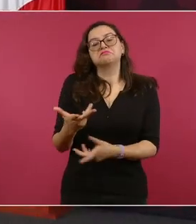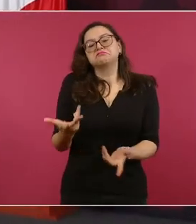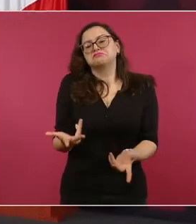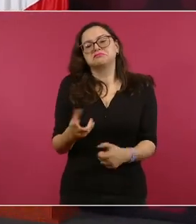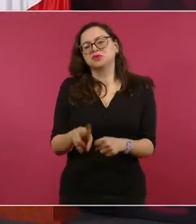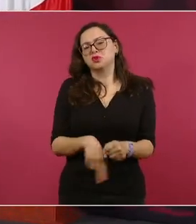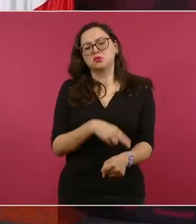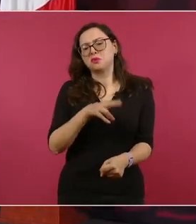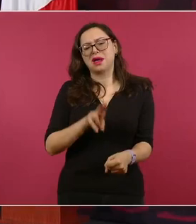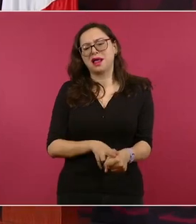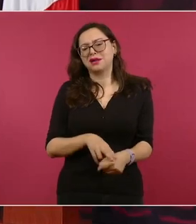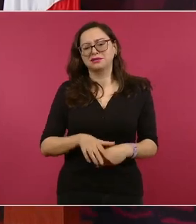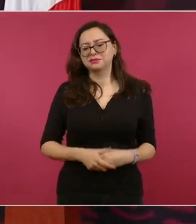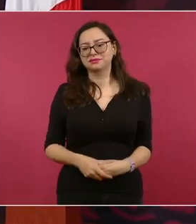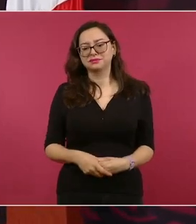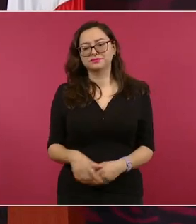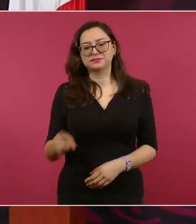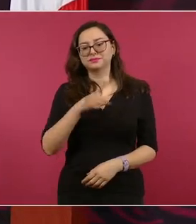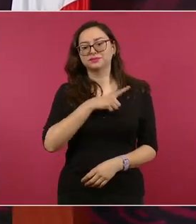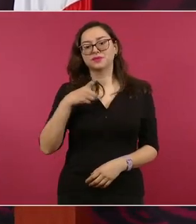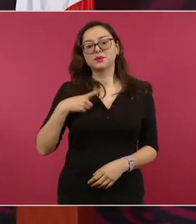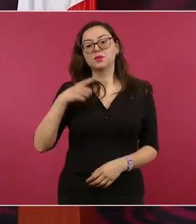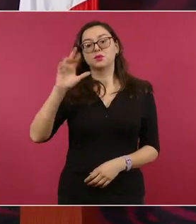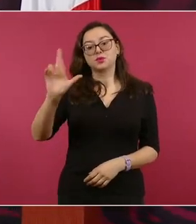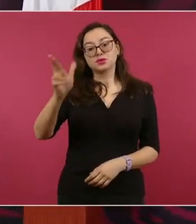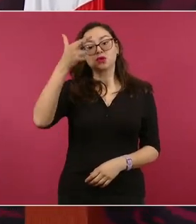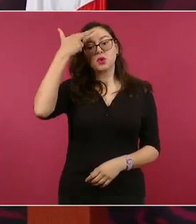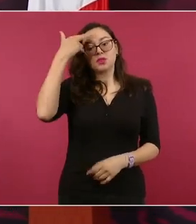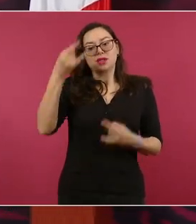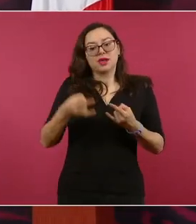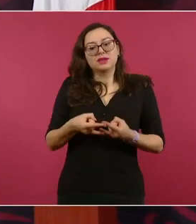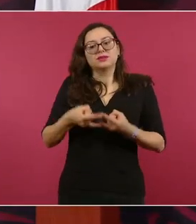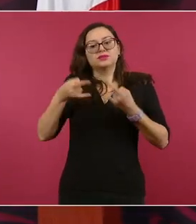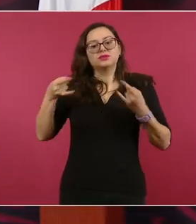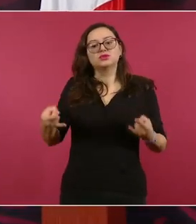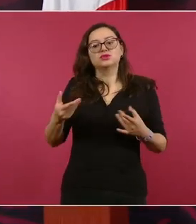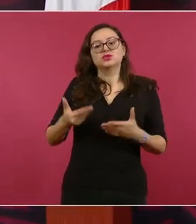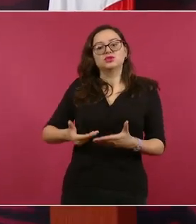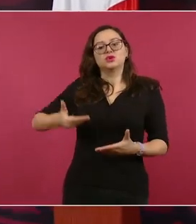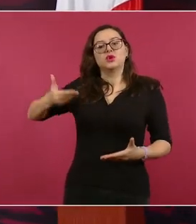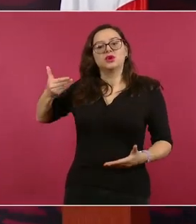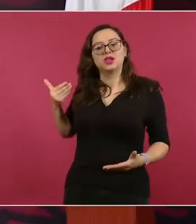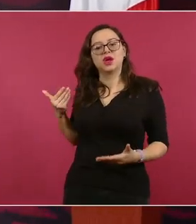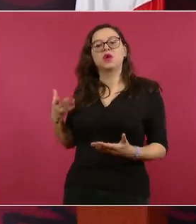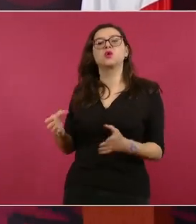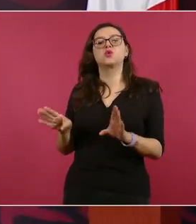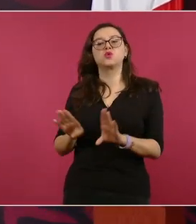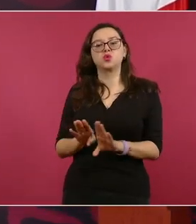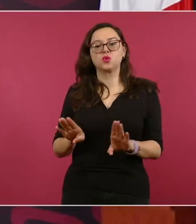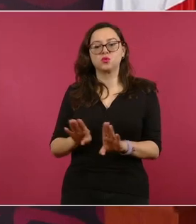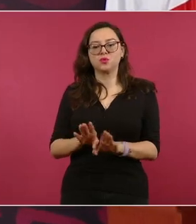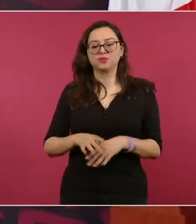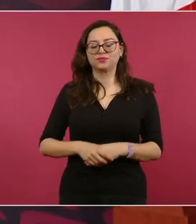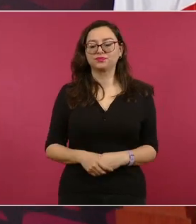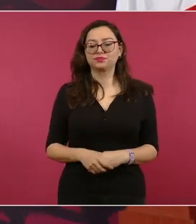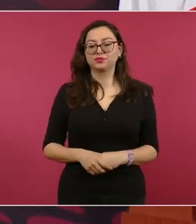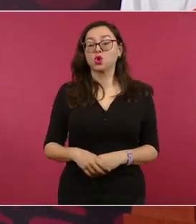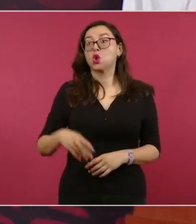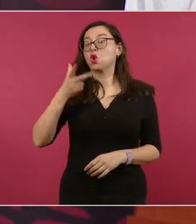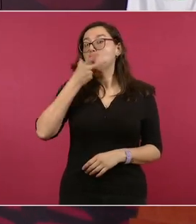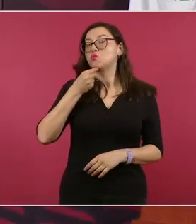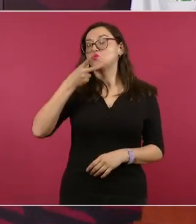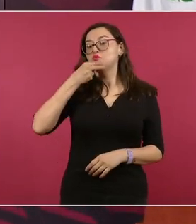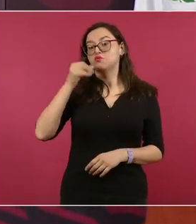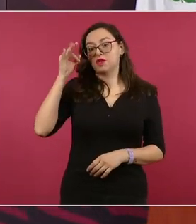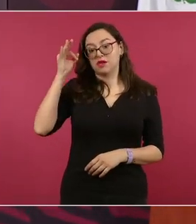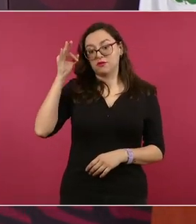la historia, aunque ese gran filósofo Carlos Marx decía que no se repite, solo en